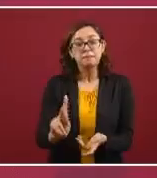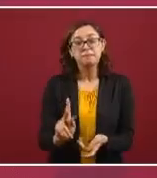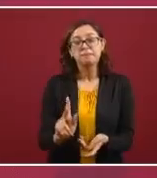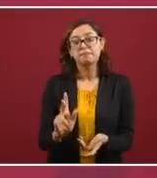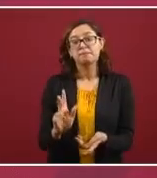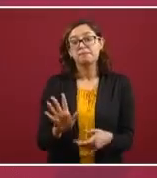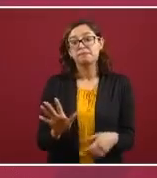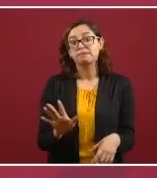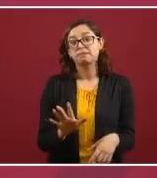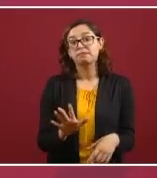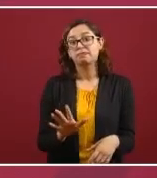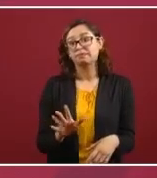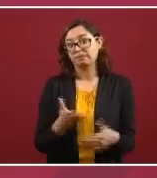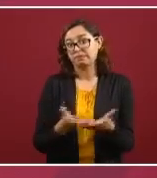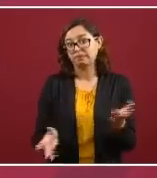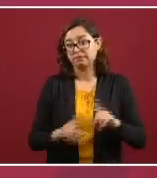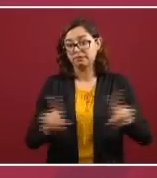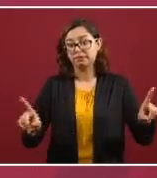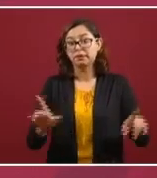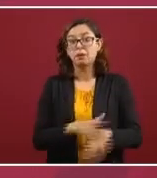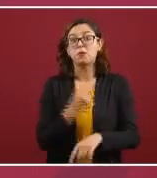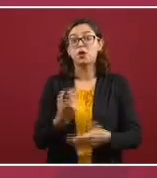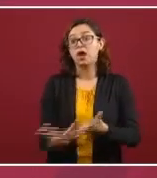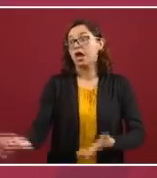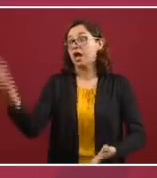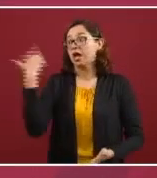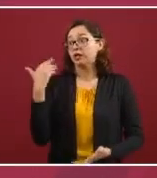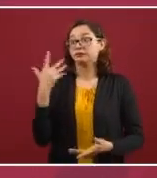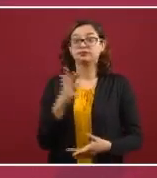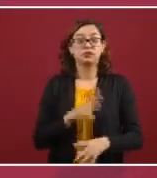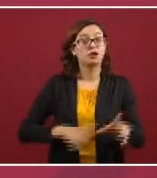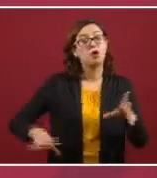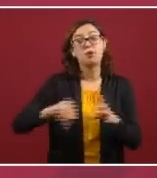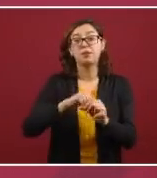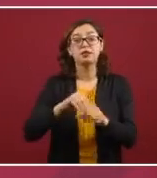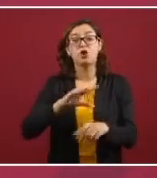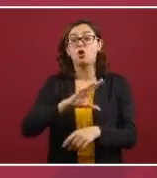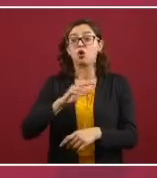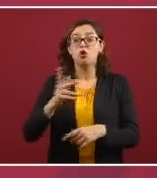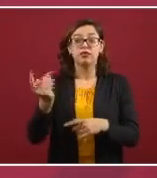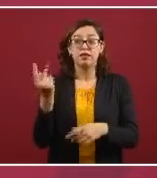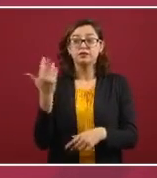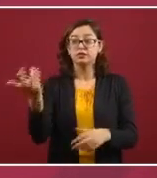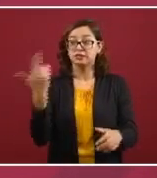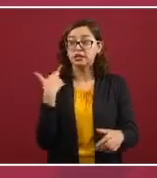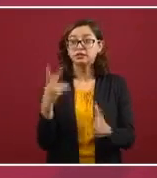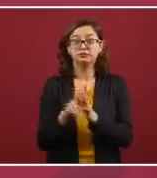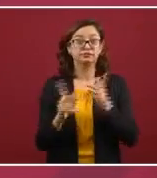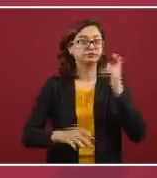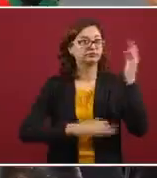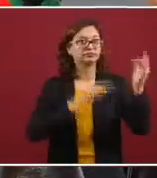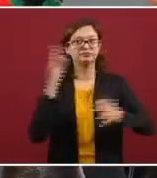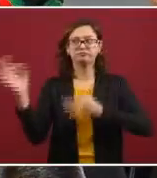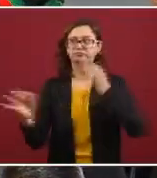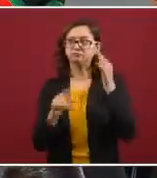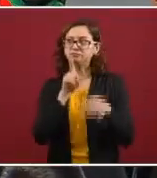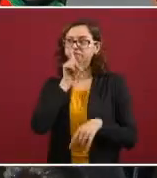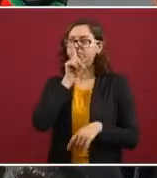controlaban a los medios, casi a todos, y era un silencio